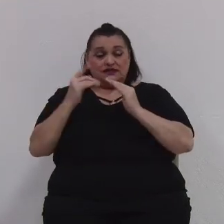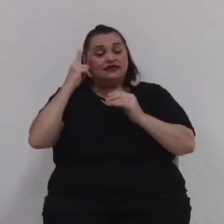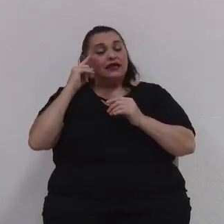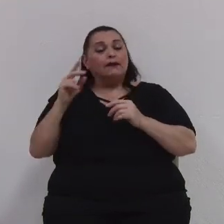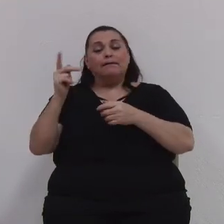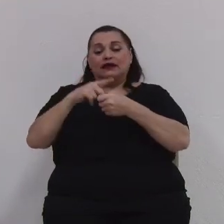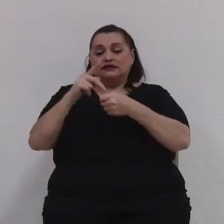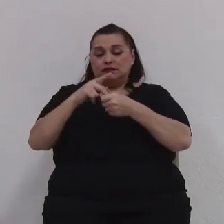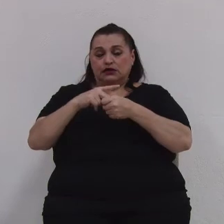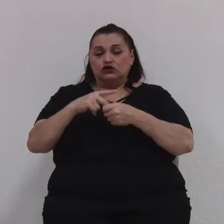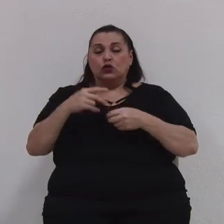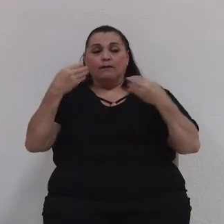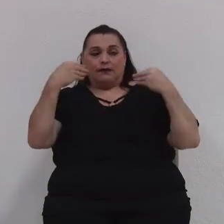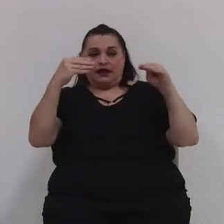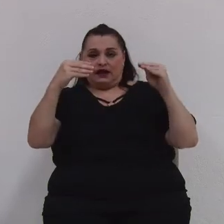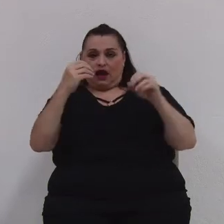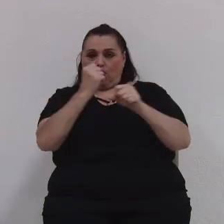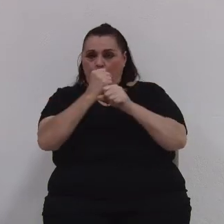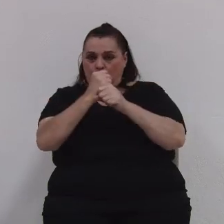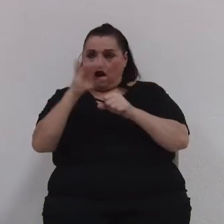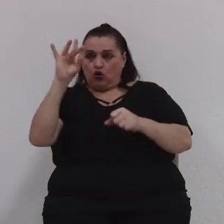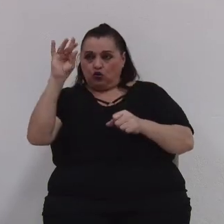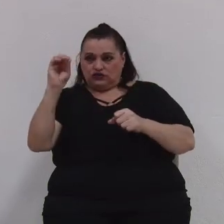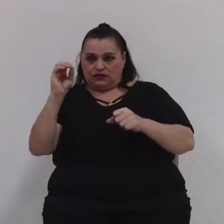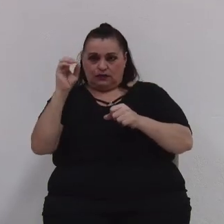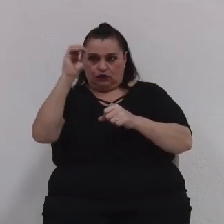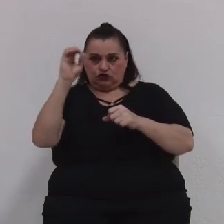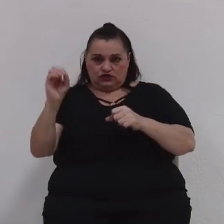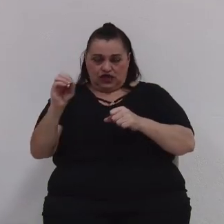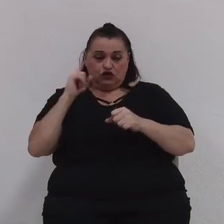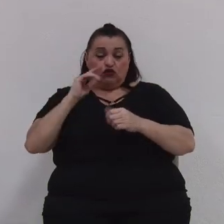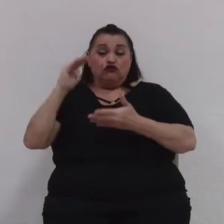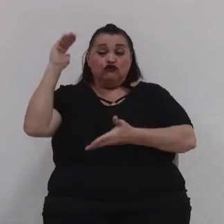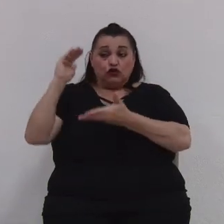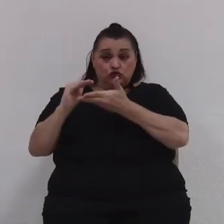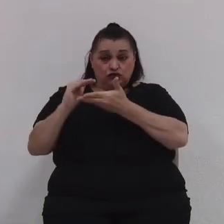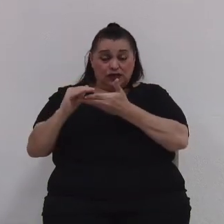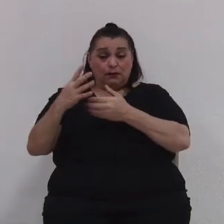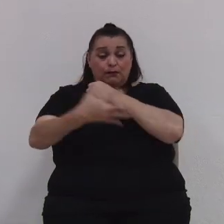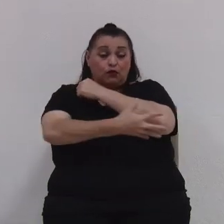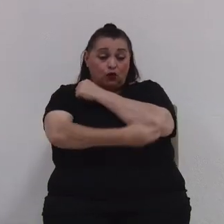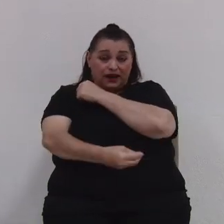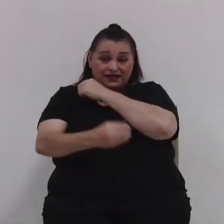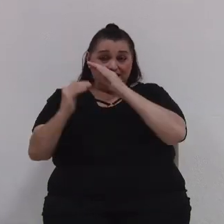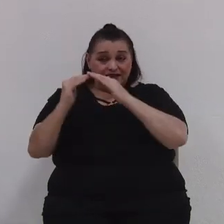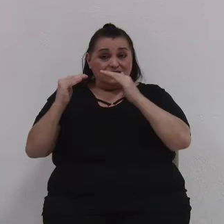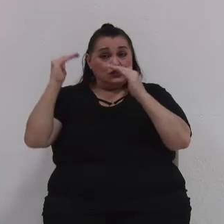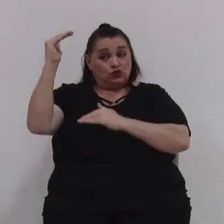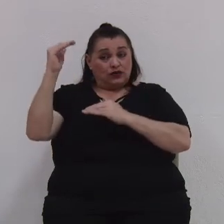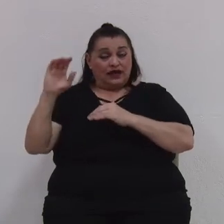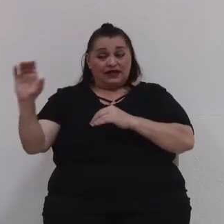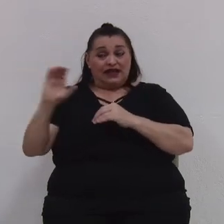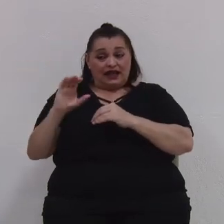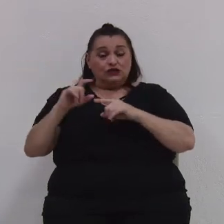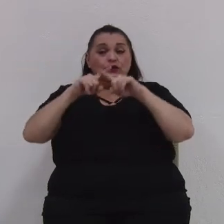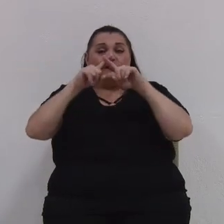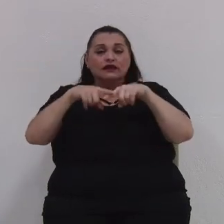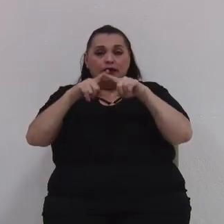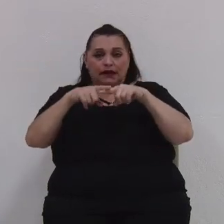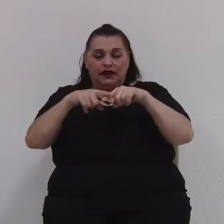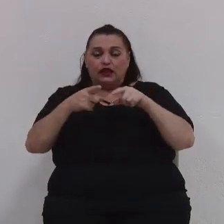el 80%. Reducir la pobreza de ingresos y reducir la desigualdad de ingresos depende de